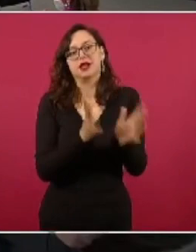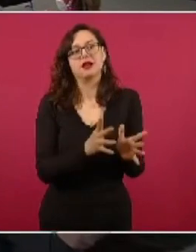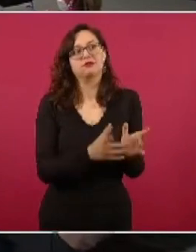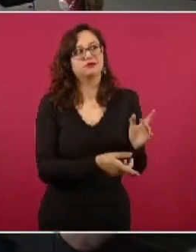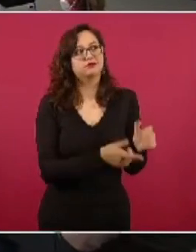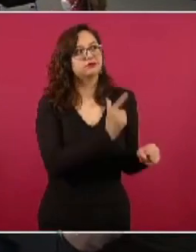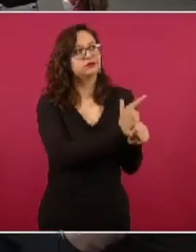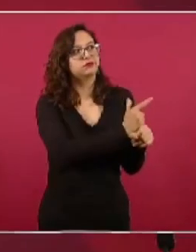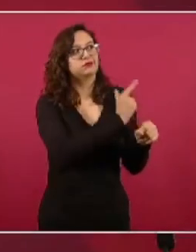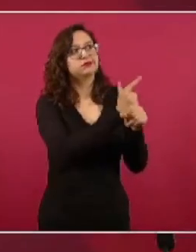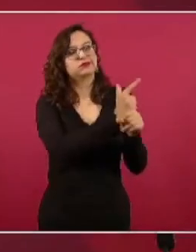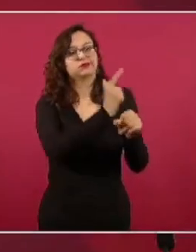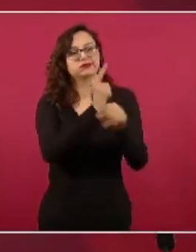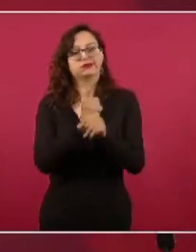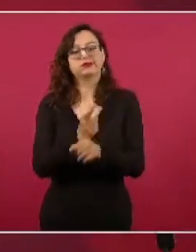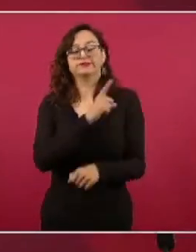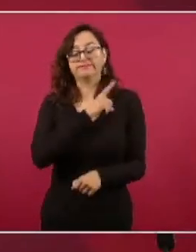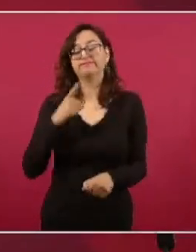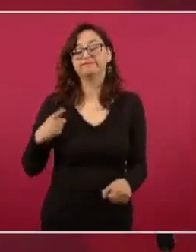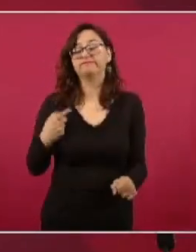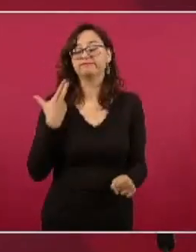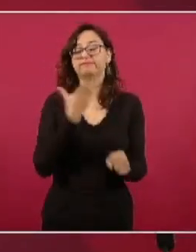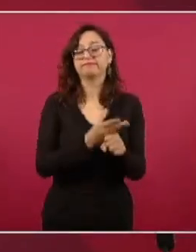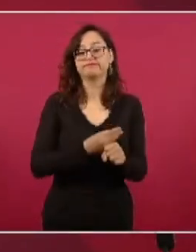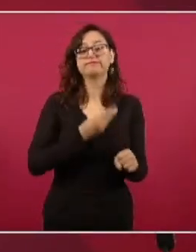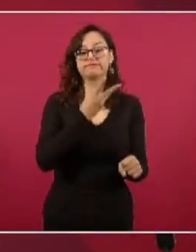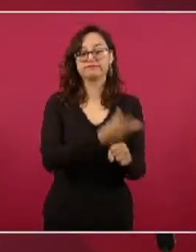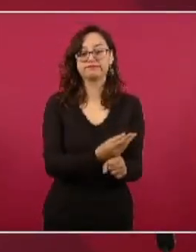Entonces, sí tenemos que verlo.